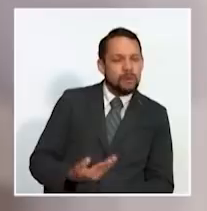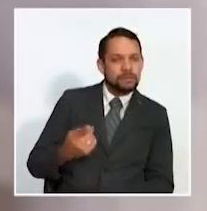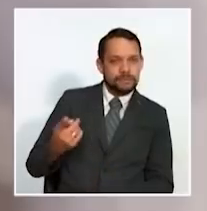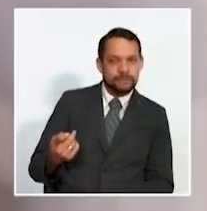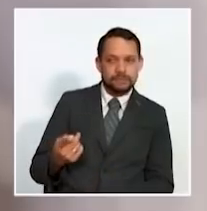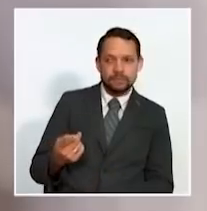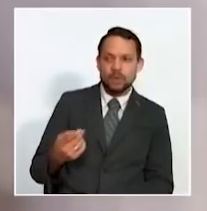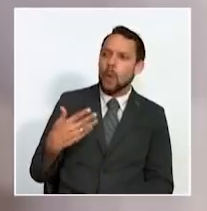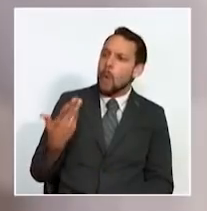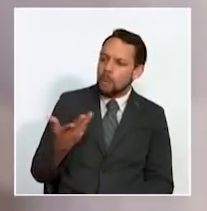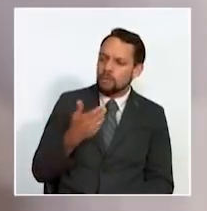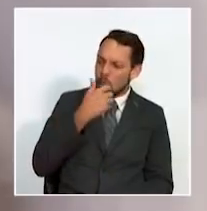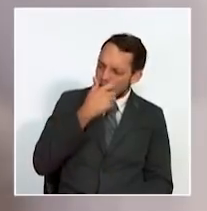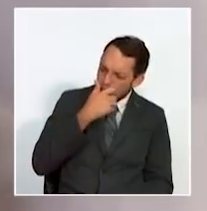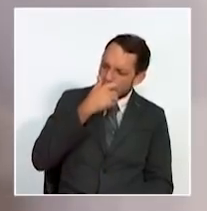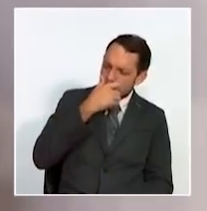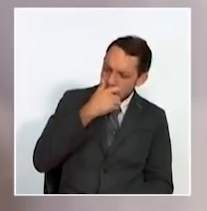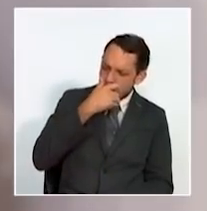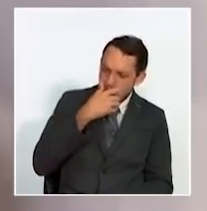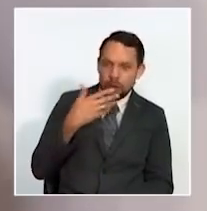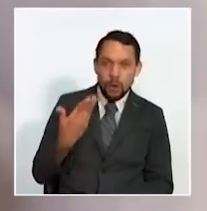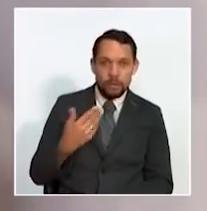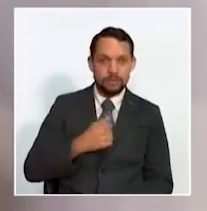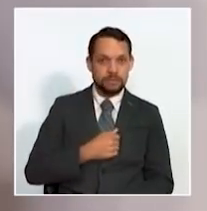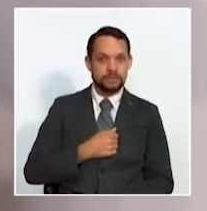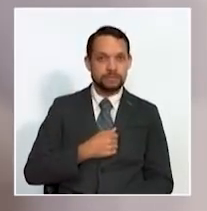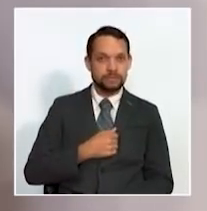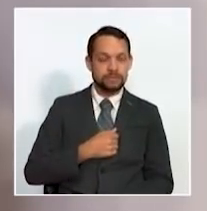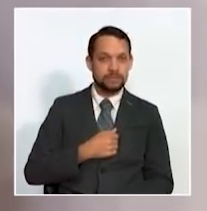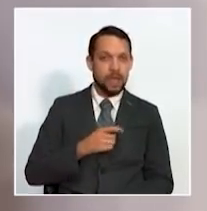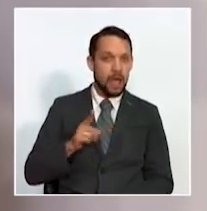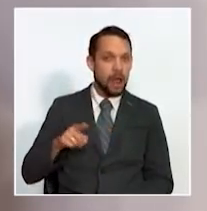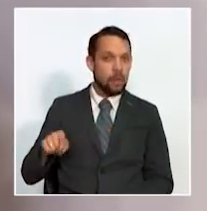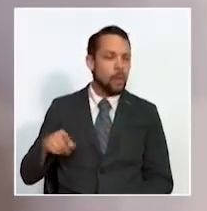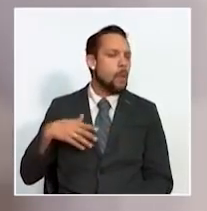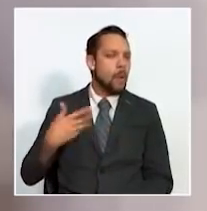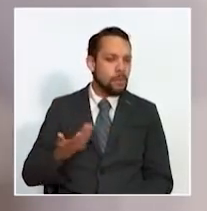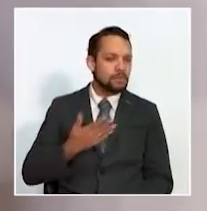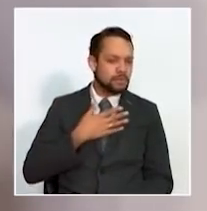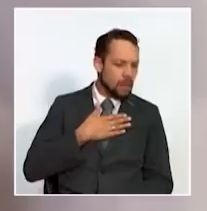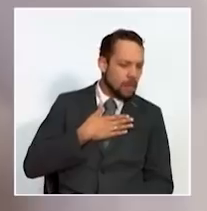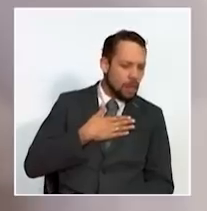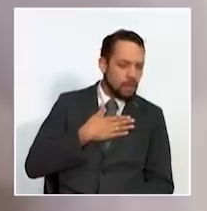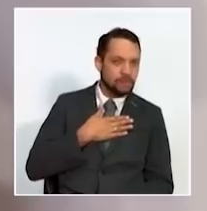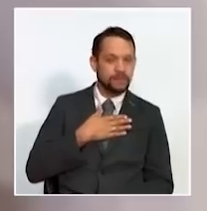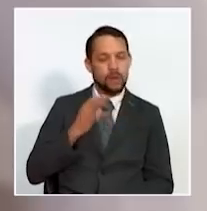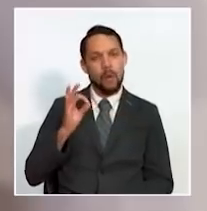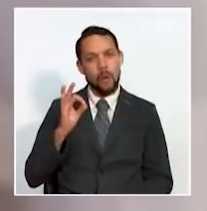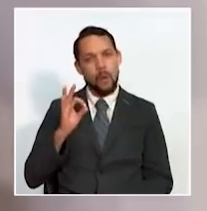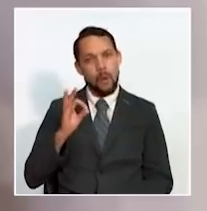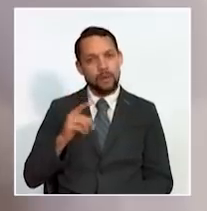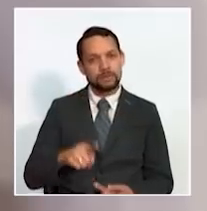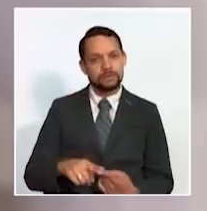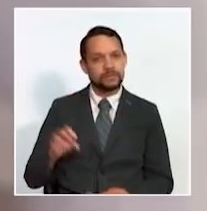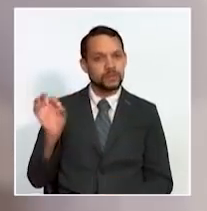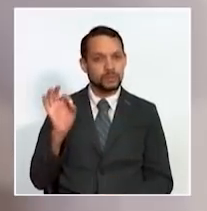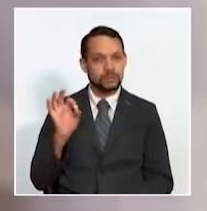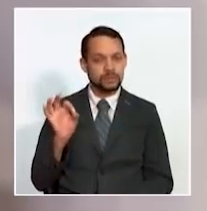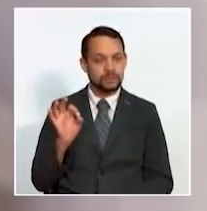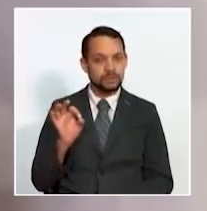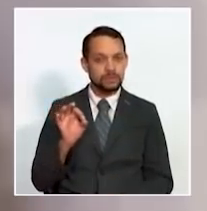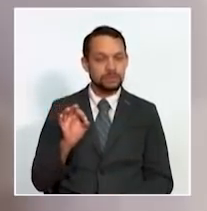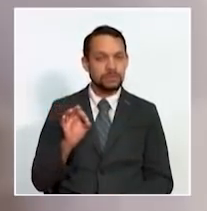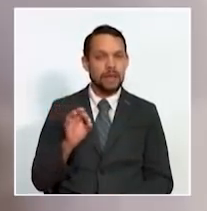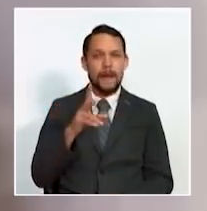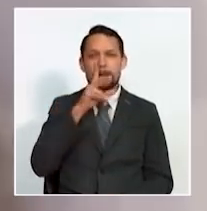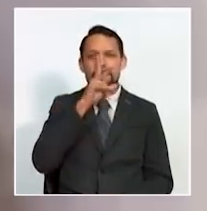de tos, qué es lo que el paciente en este momento está teniendo, si hay sibilancias, o sea, si el paciente le silba el